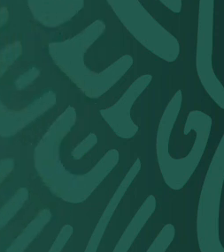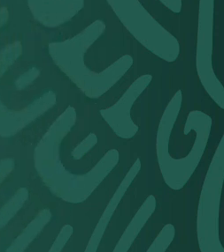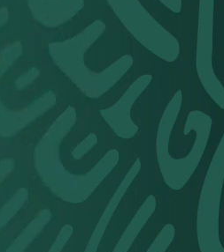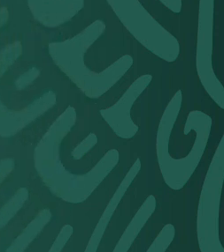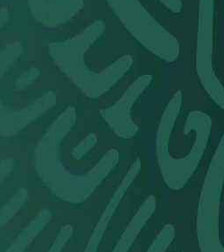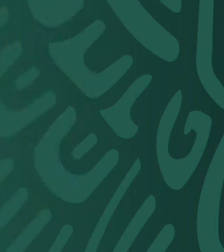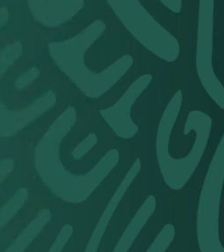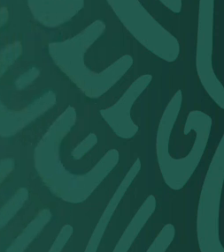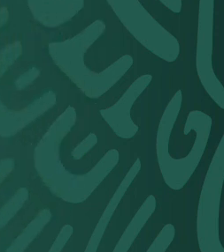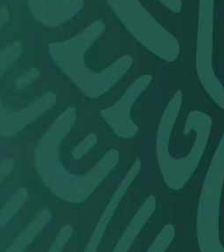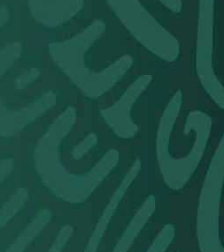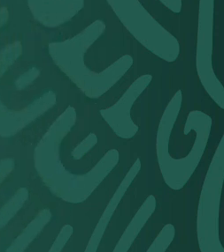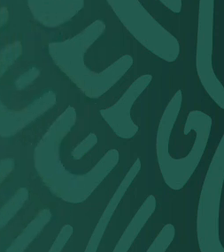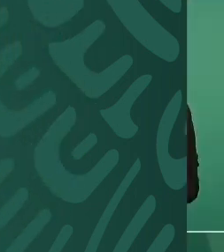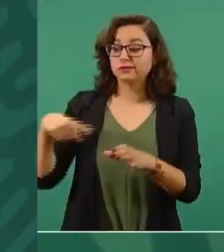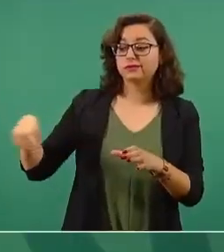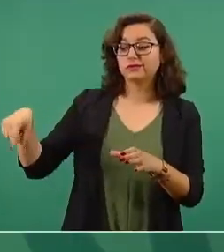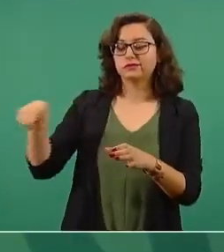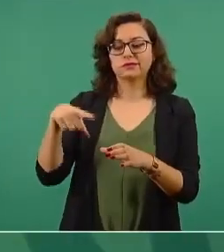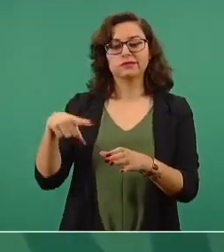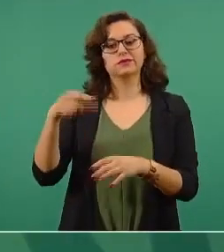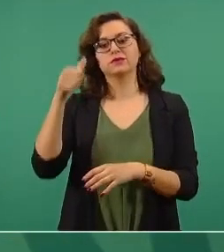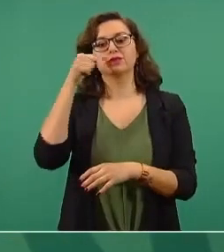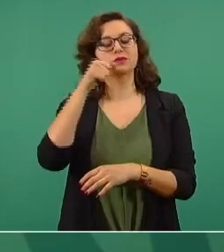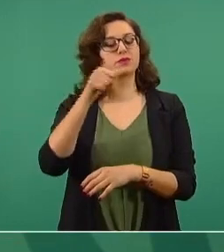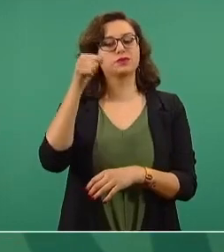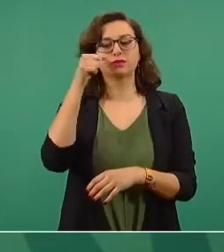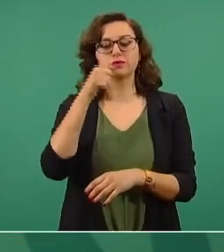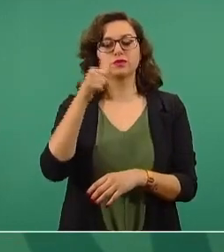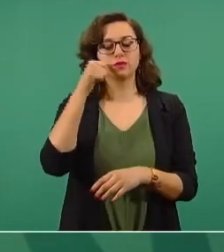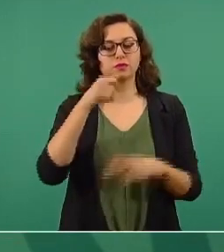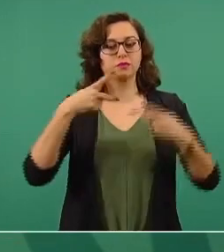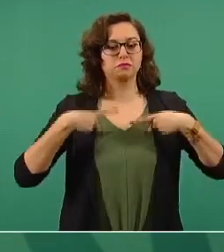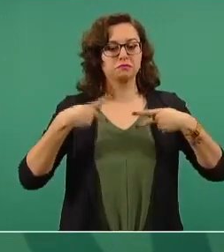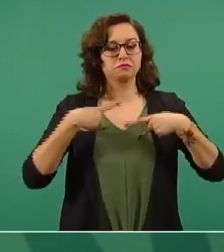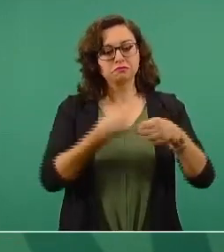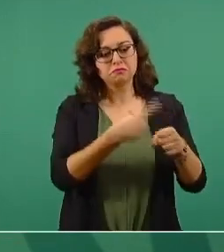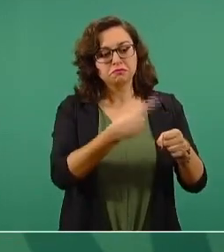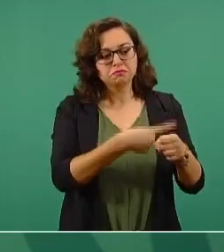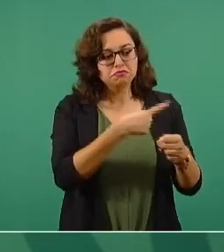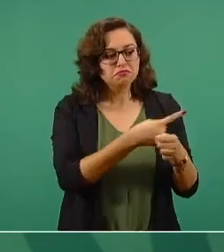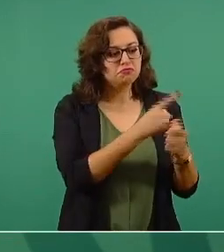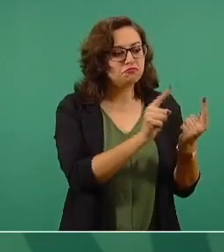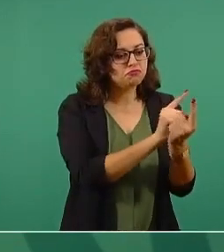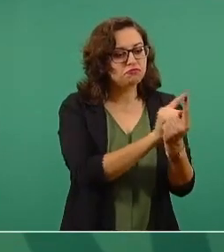las enfermeras las que están más tiempo con los pacientes.